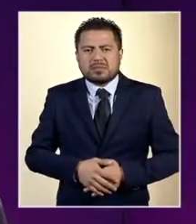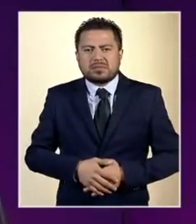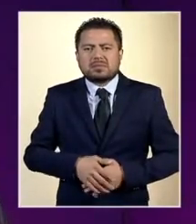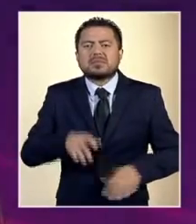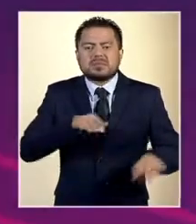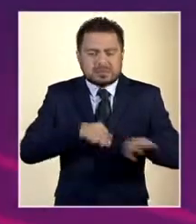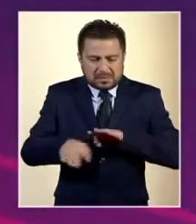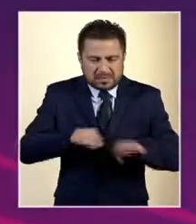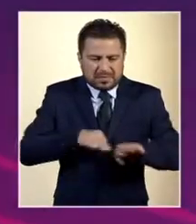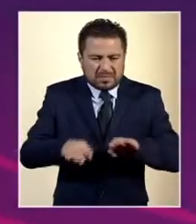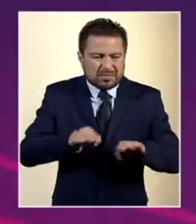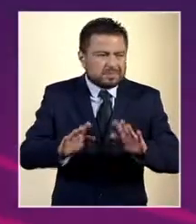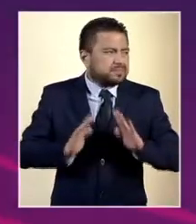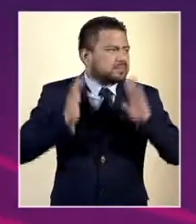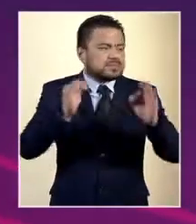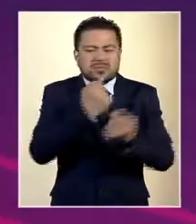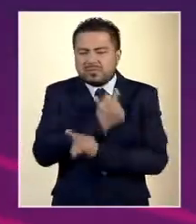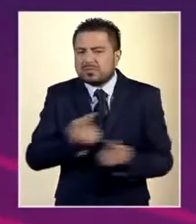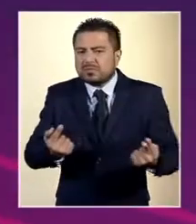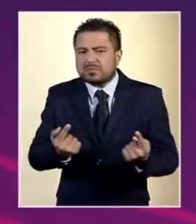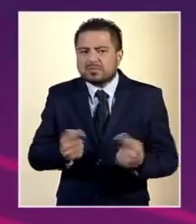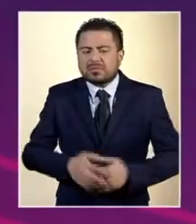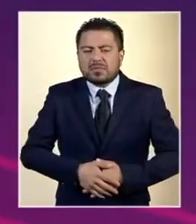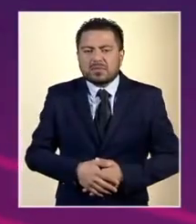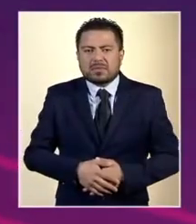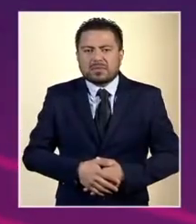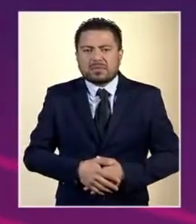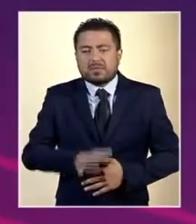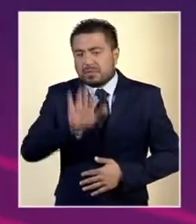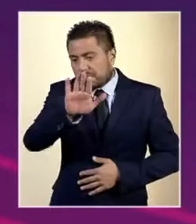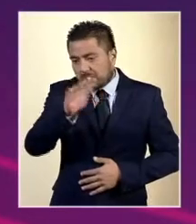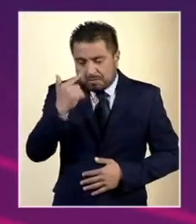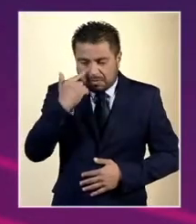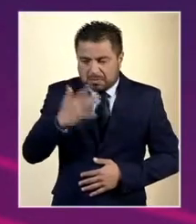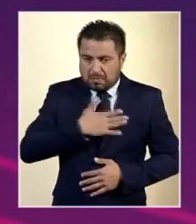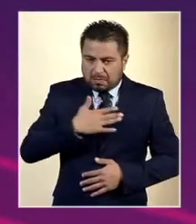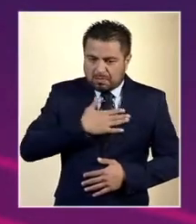El trabajo de Fundación Pro Niños. Pues mira,